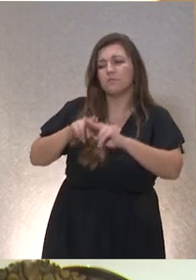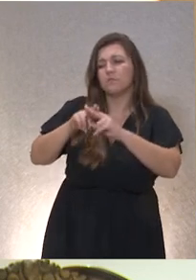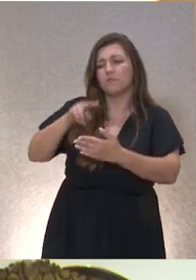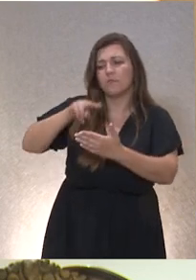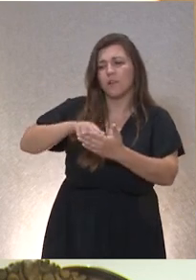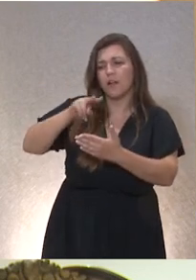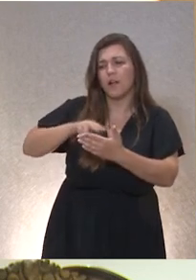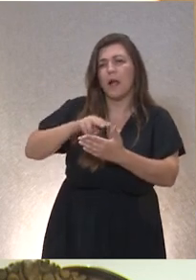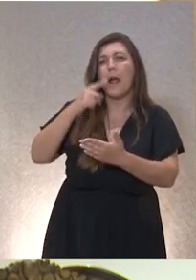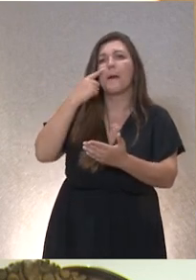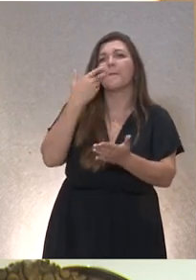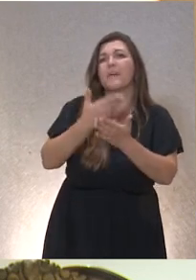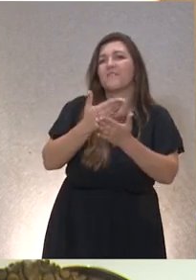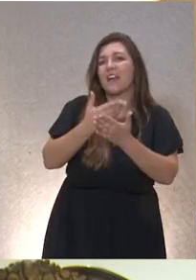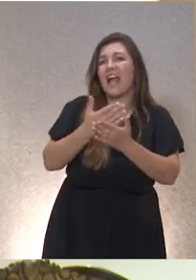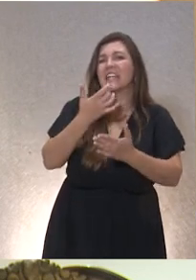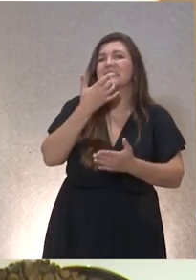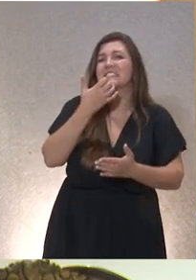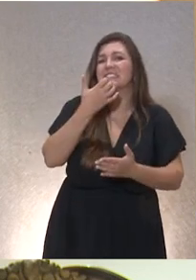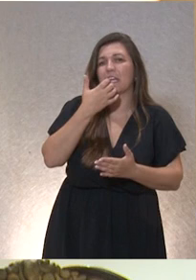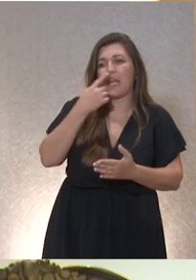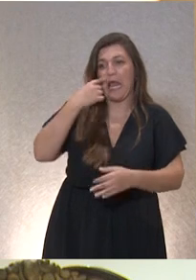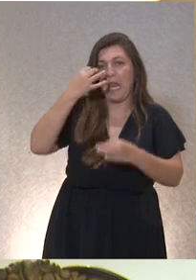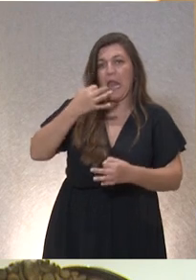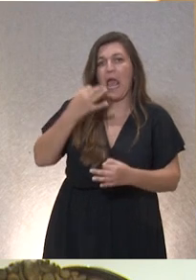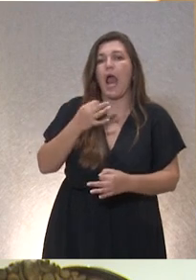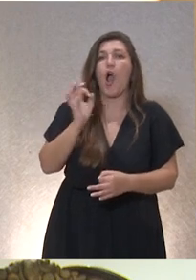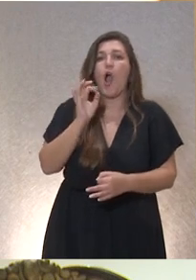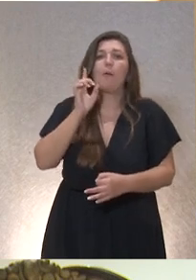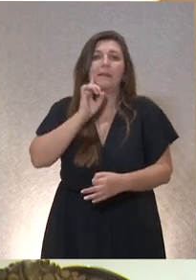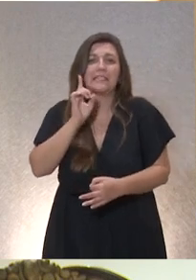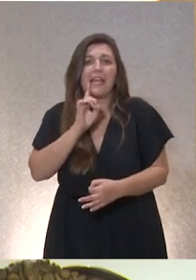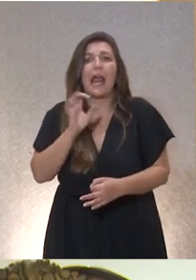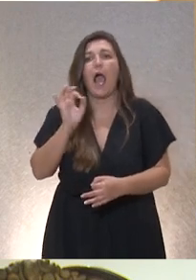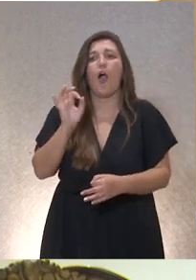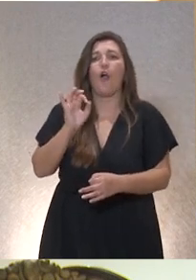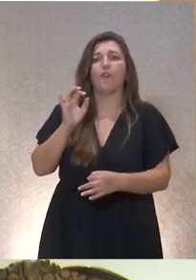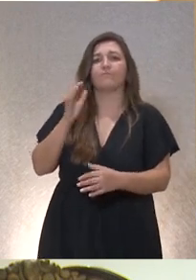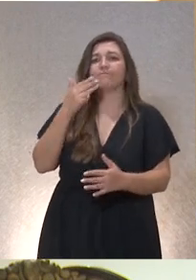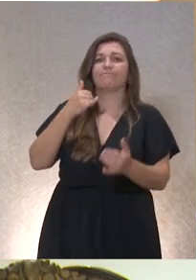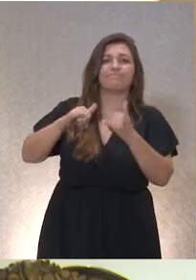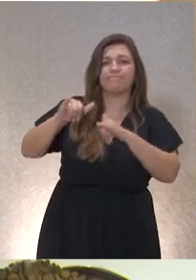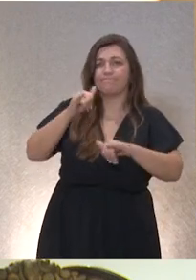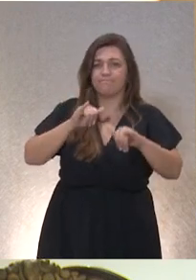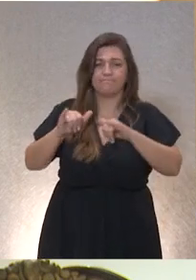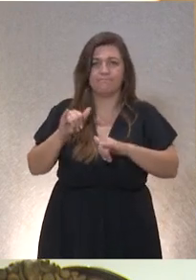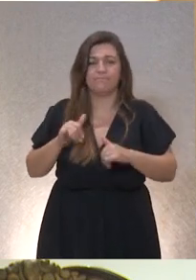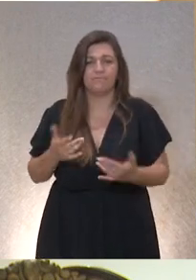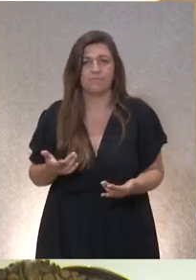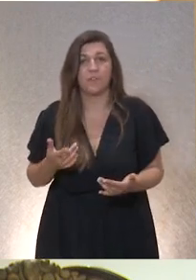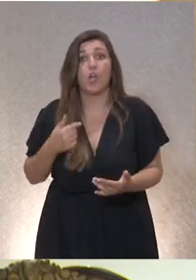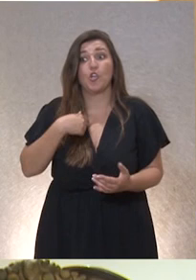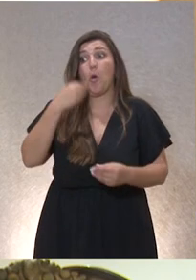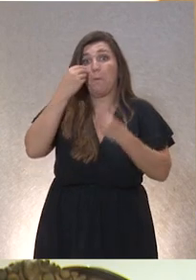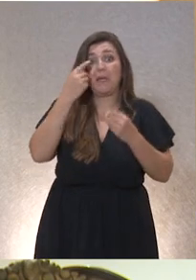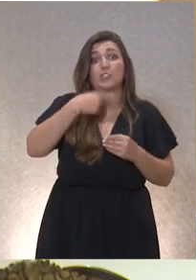y certificar si tiene fundamento de veracidad o si es un bulo o una manipulación En mi opinión están haciendo un buen trabajo